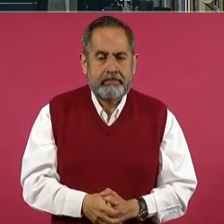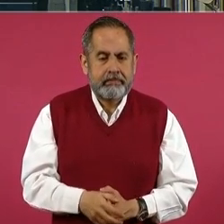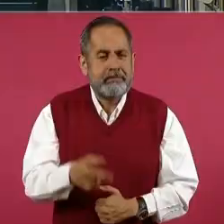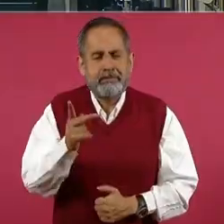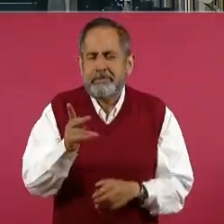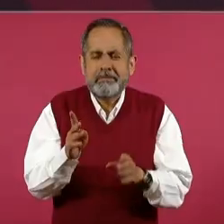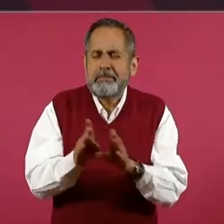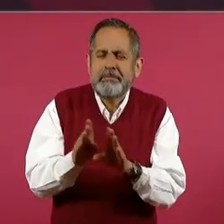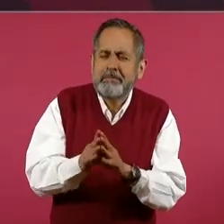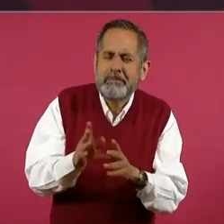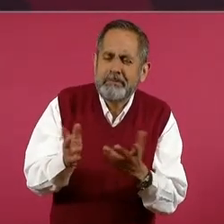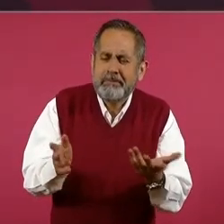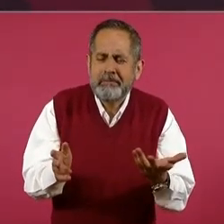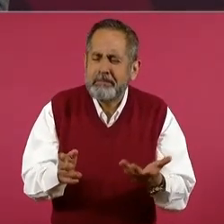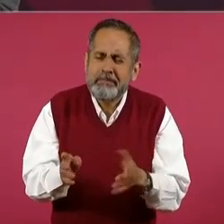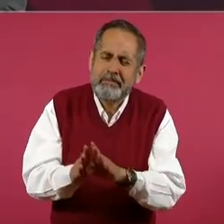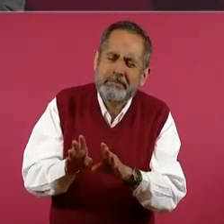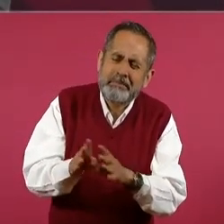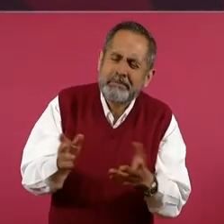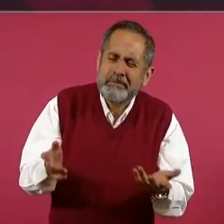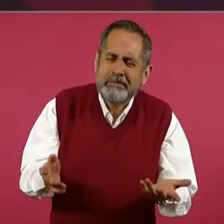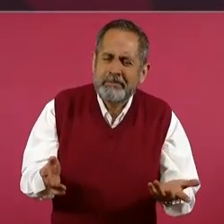Pero ¿cómo